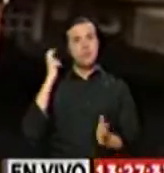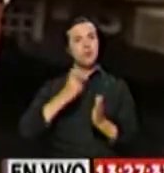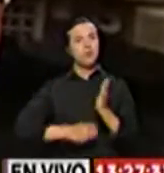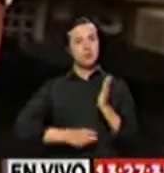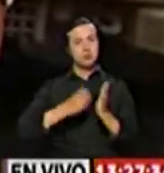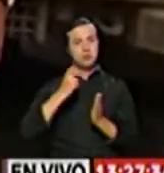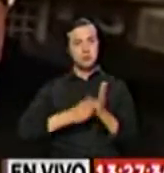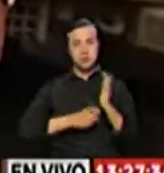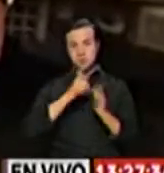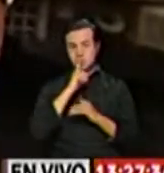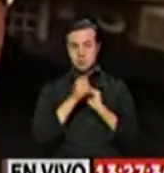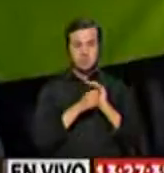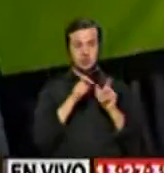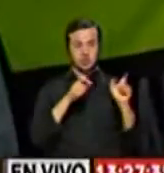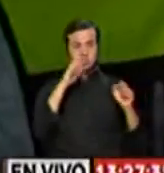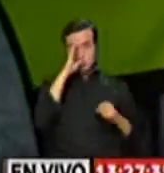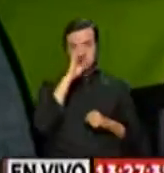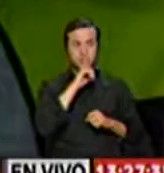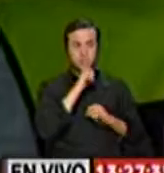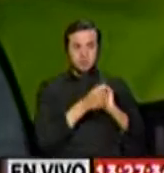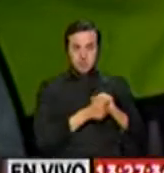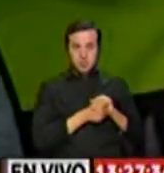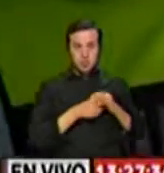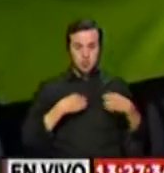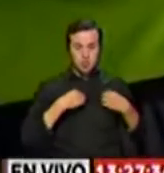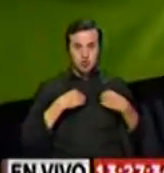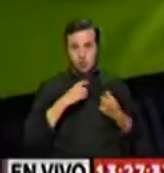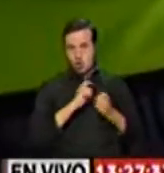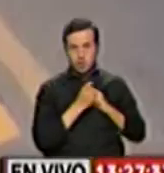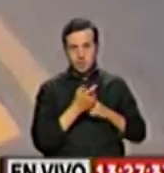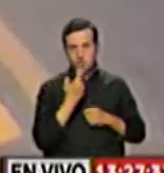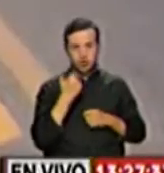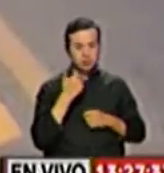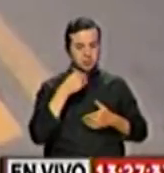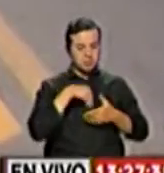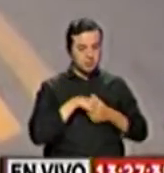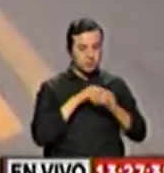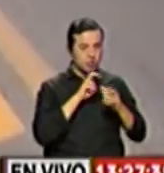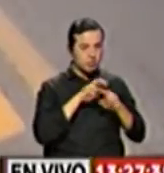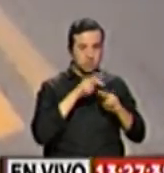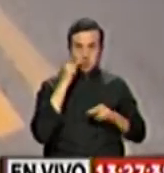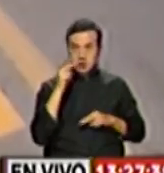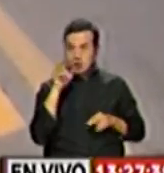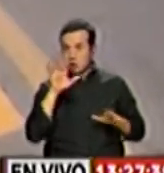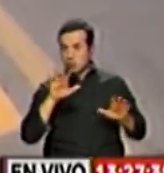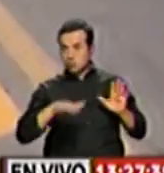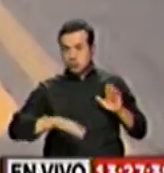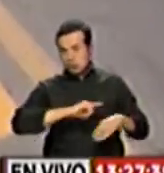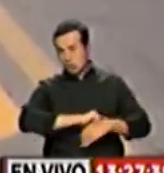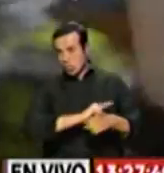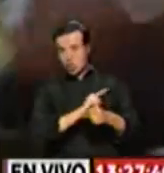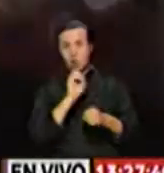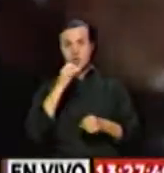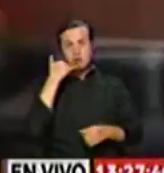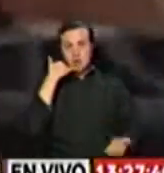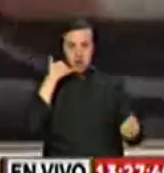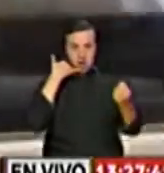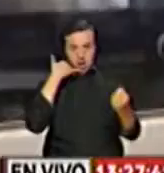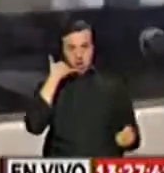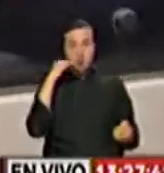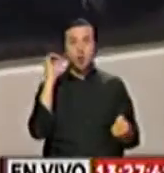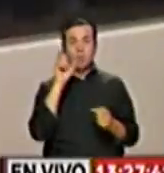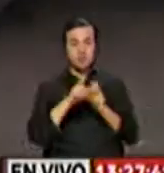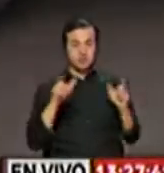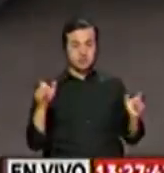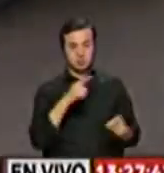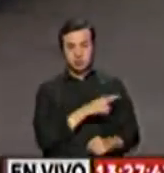agentes encubiertos que viajaban en las unidades. Exceso de velocidad, el uso de celulares mientras manejan y por no usar el cinturón